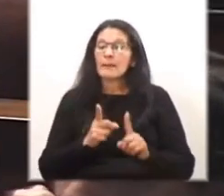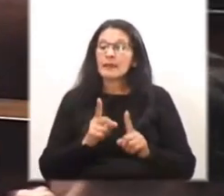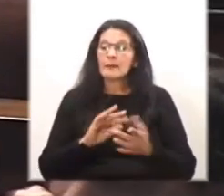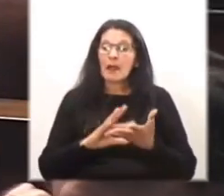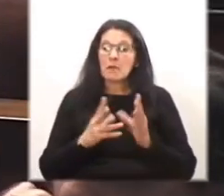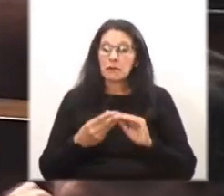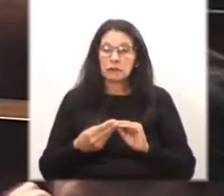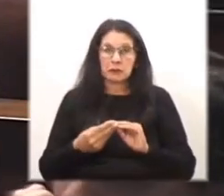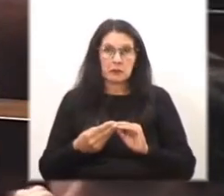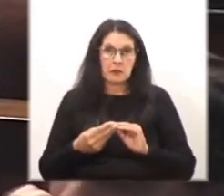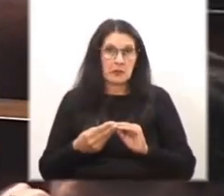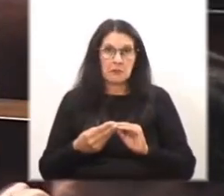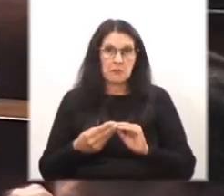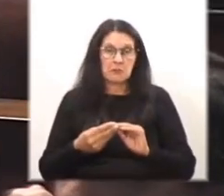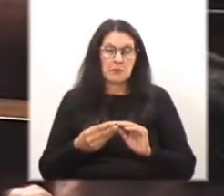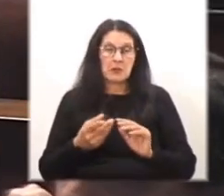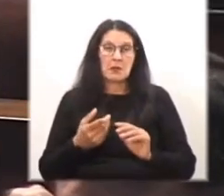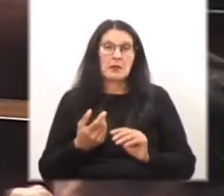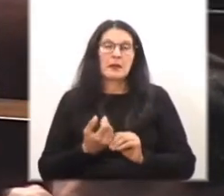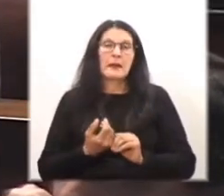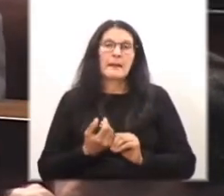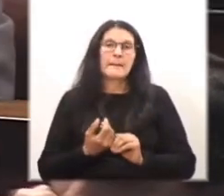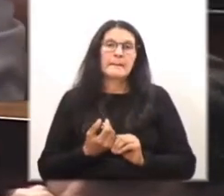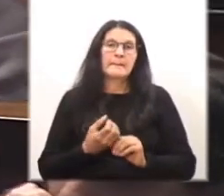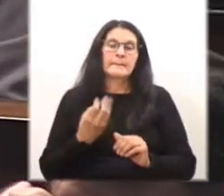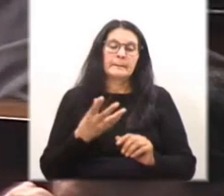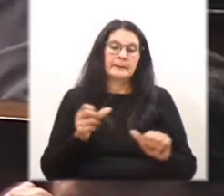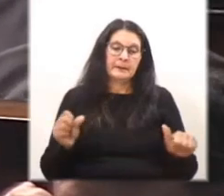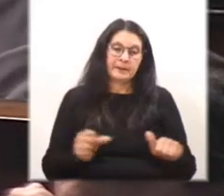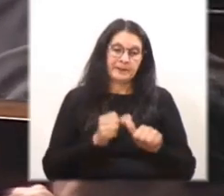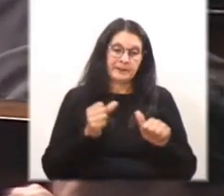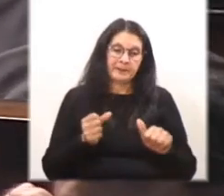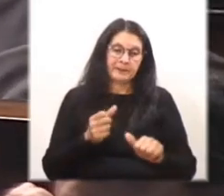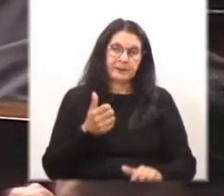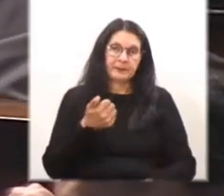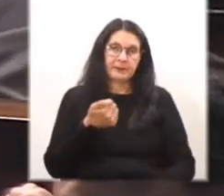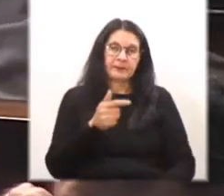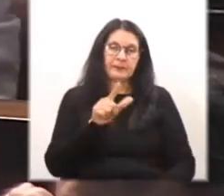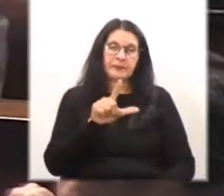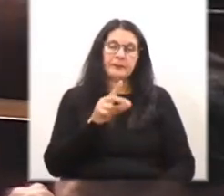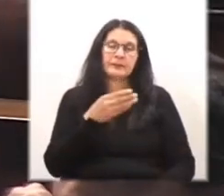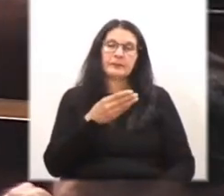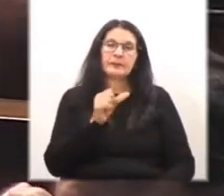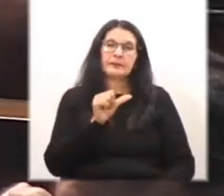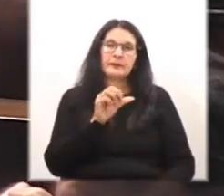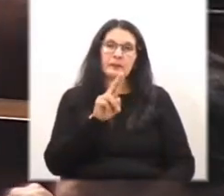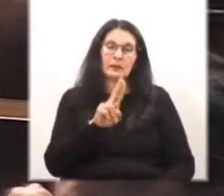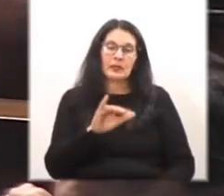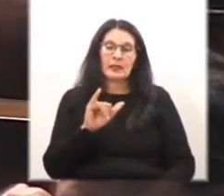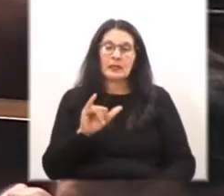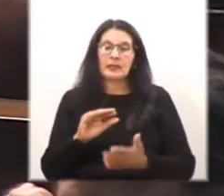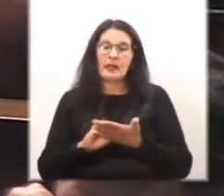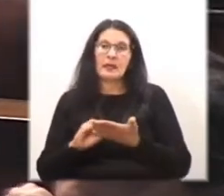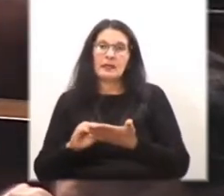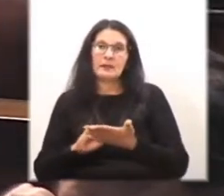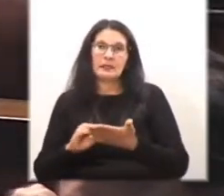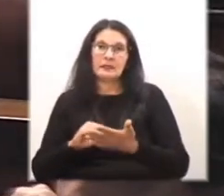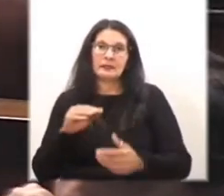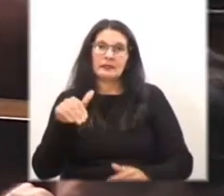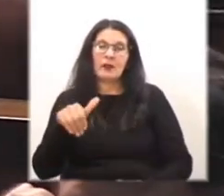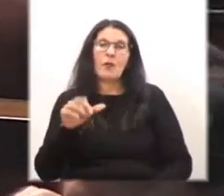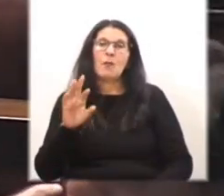tuvo, para medir las acciones de Albizu que para medir las acciones de la ministra de Vivienda, Irene